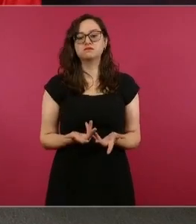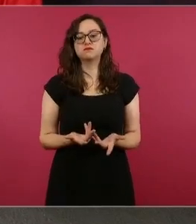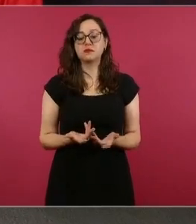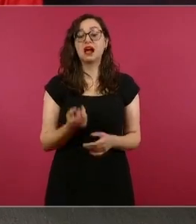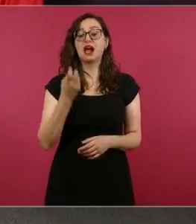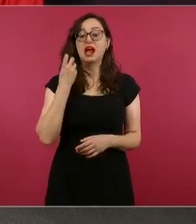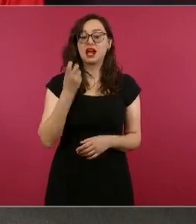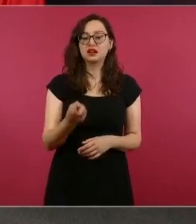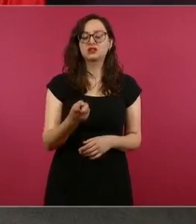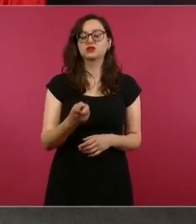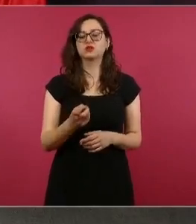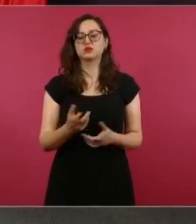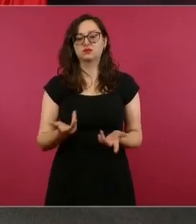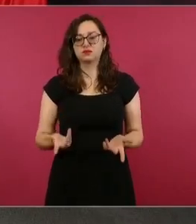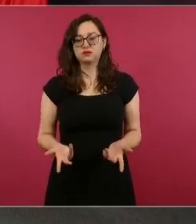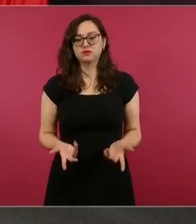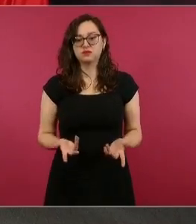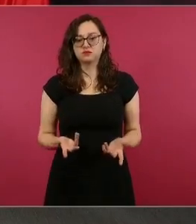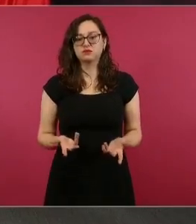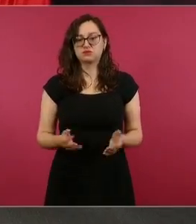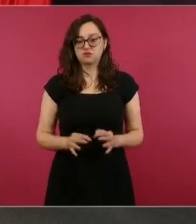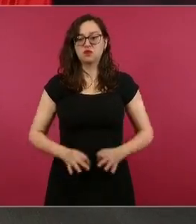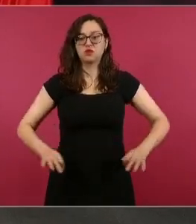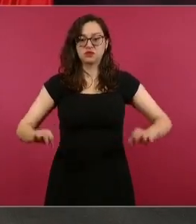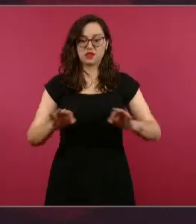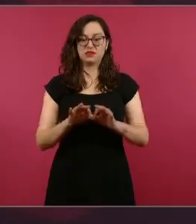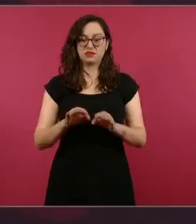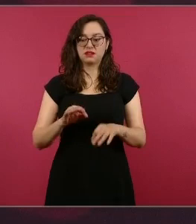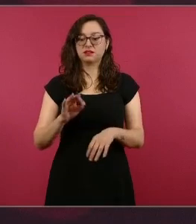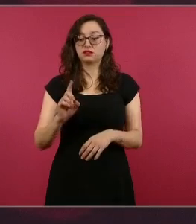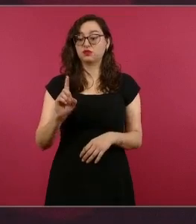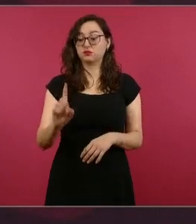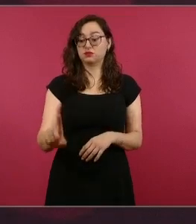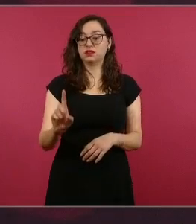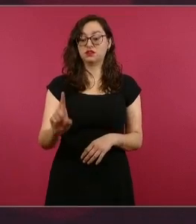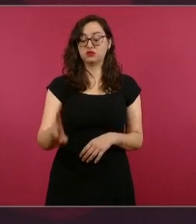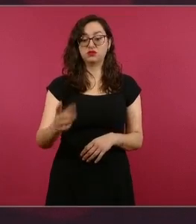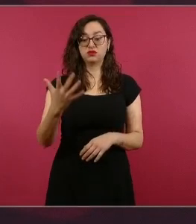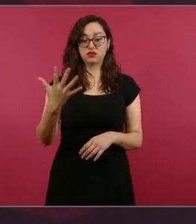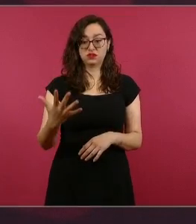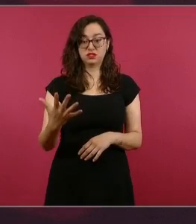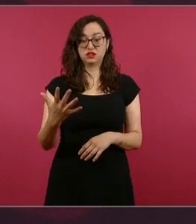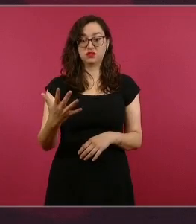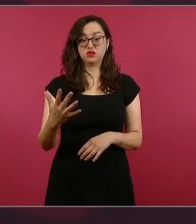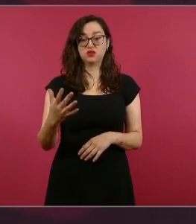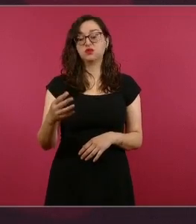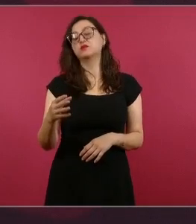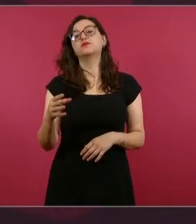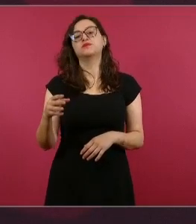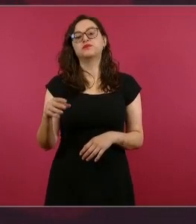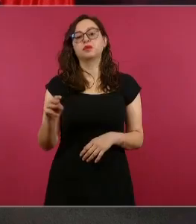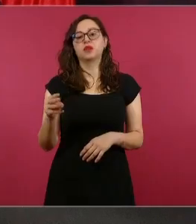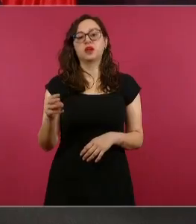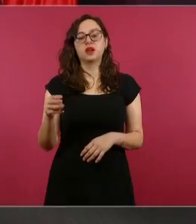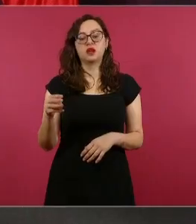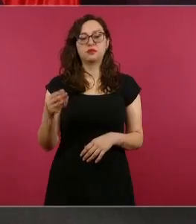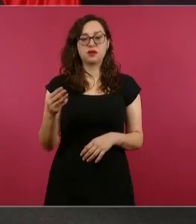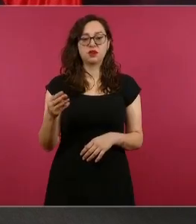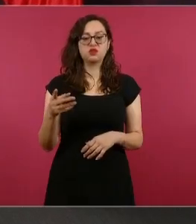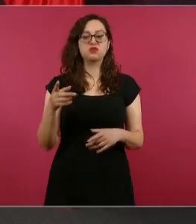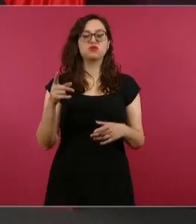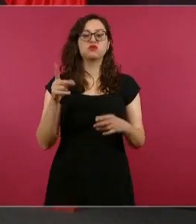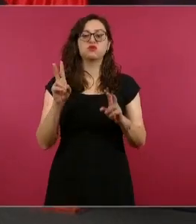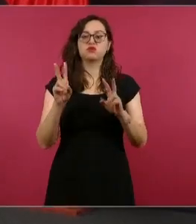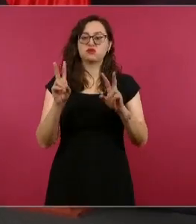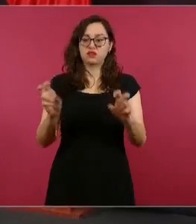importancia de participar el día 5, el domingo, en el desfile en Puebla,